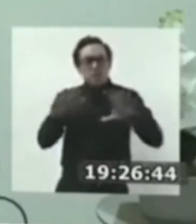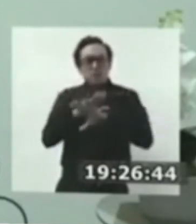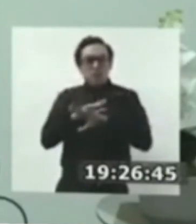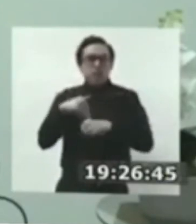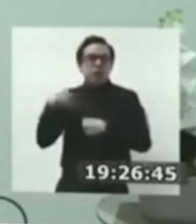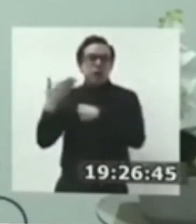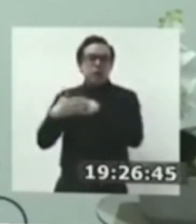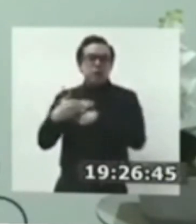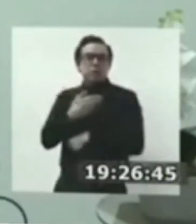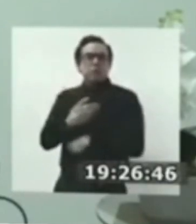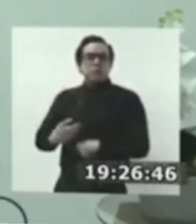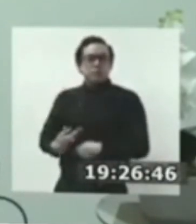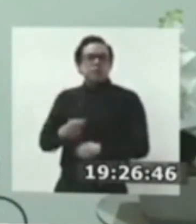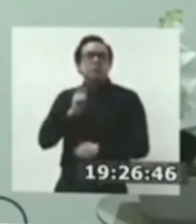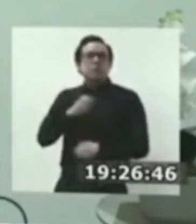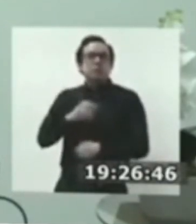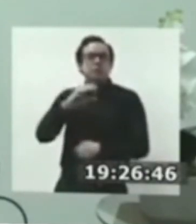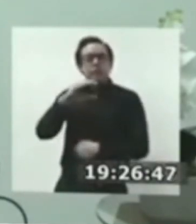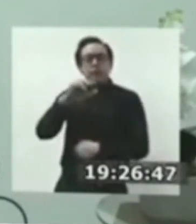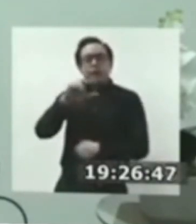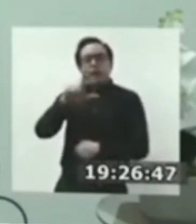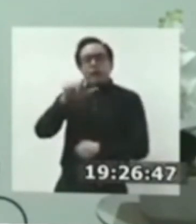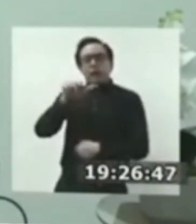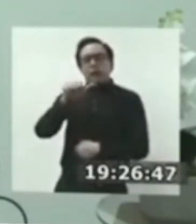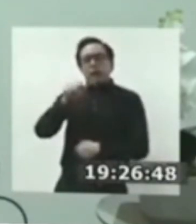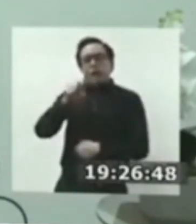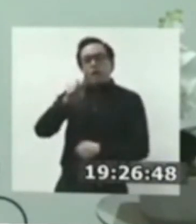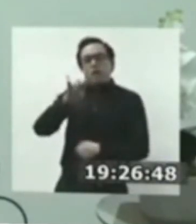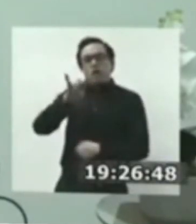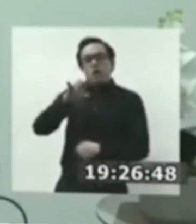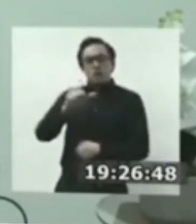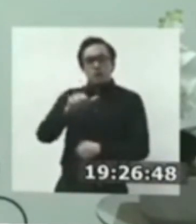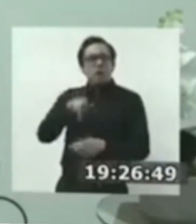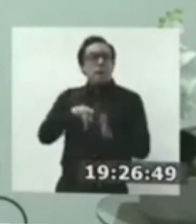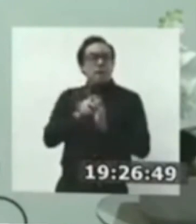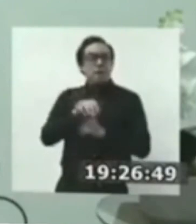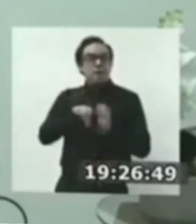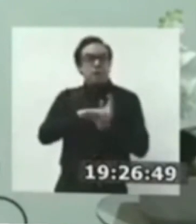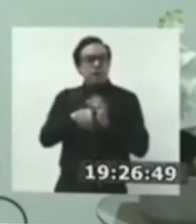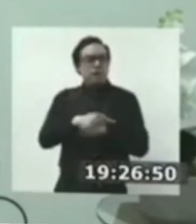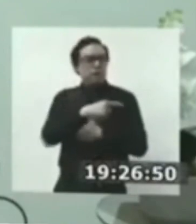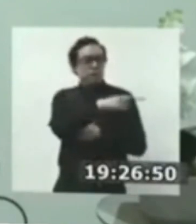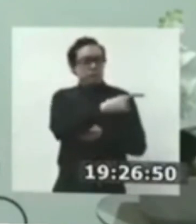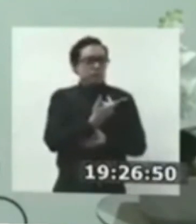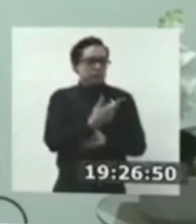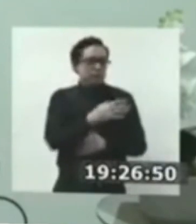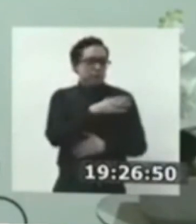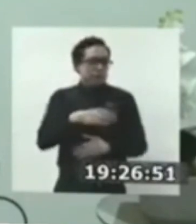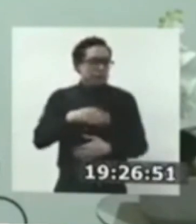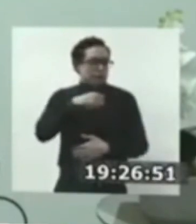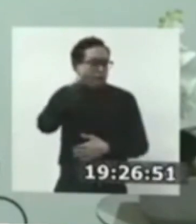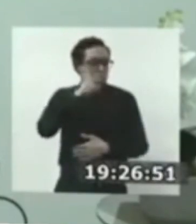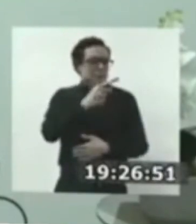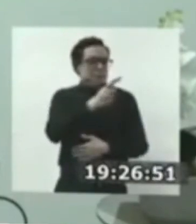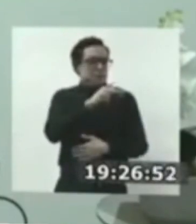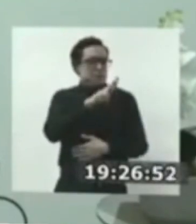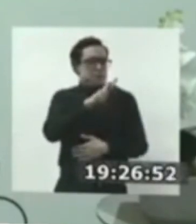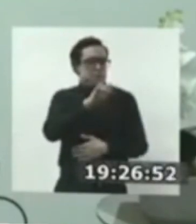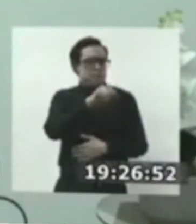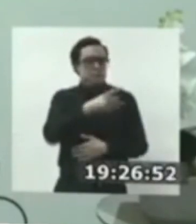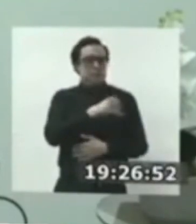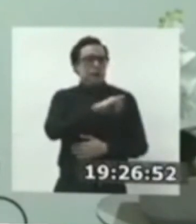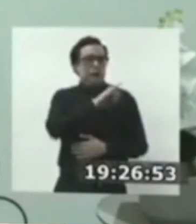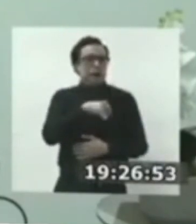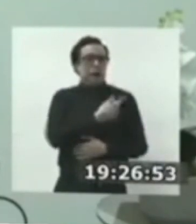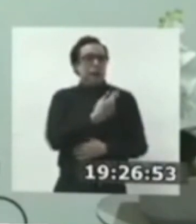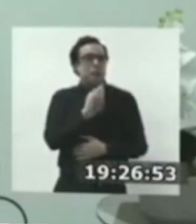durante el sexenio del presidente López Obrador, pues hablé de lo que se había hecho en el encuentro bicentenario de Marcelo Ebrard, y la verdad